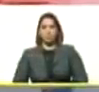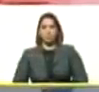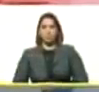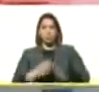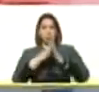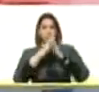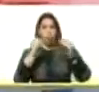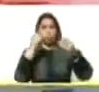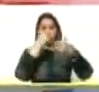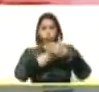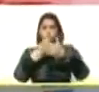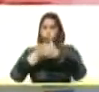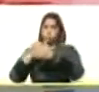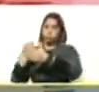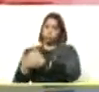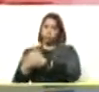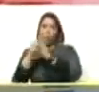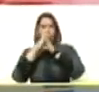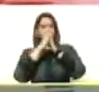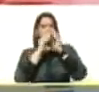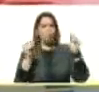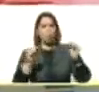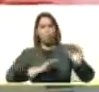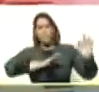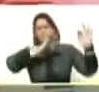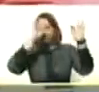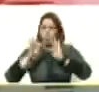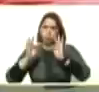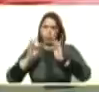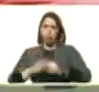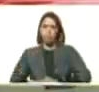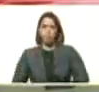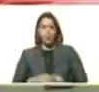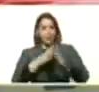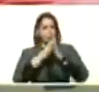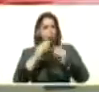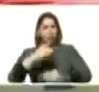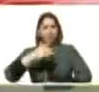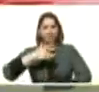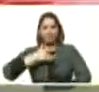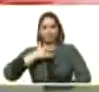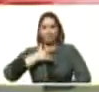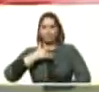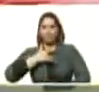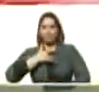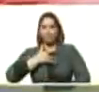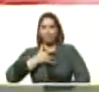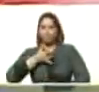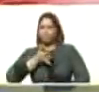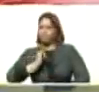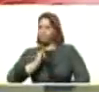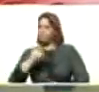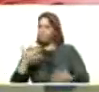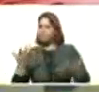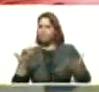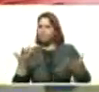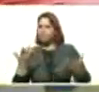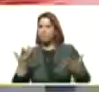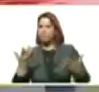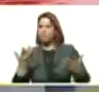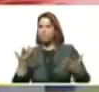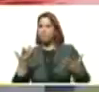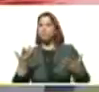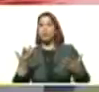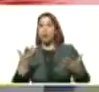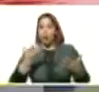Todas las luchas, todos los legados, todos los sentimientos se